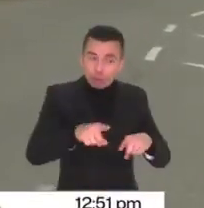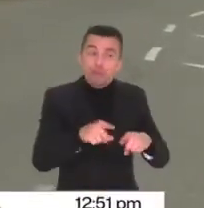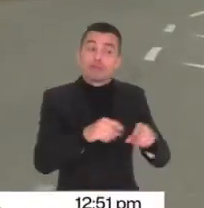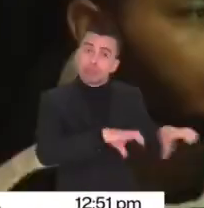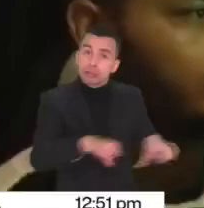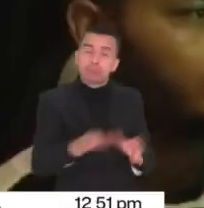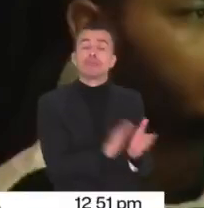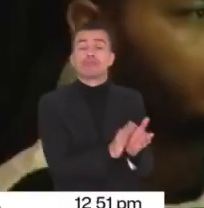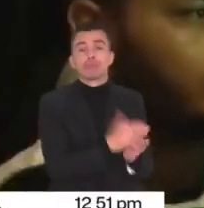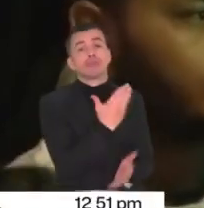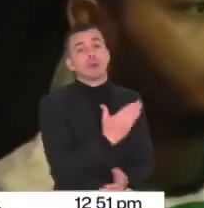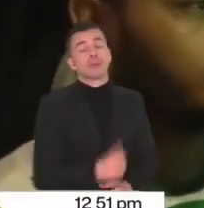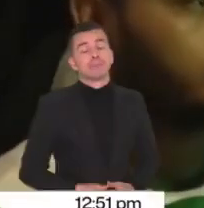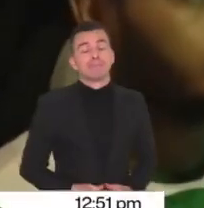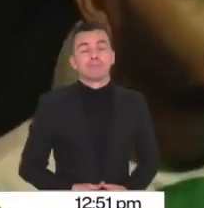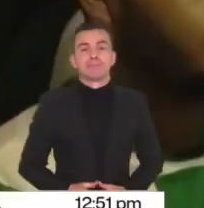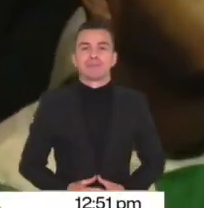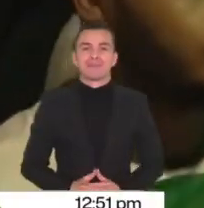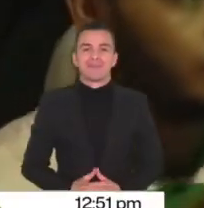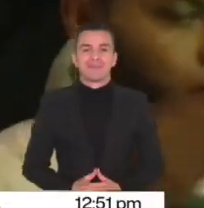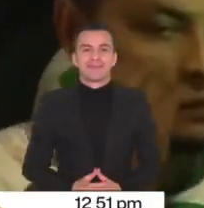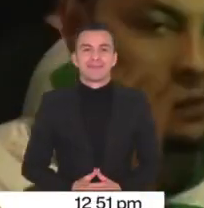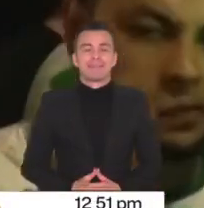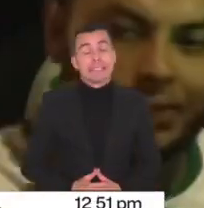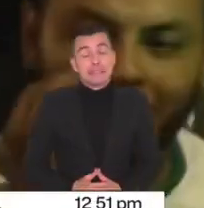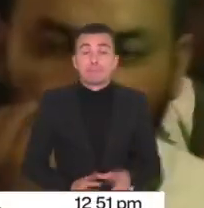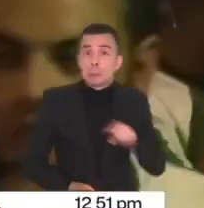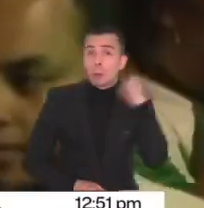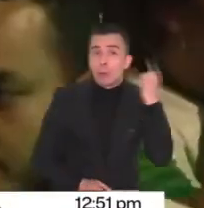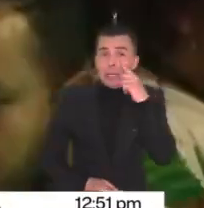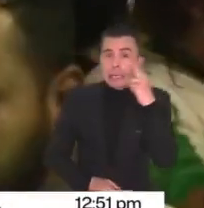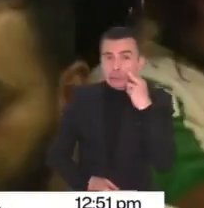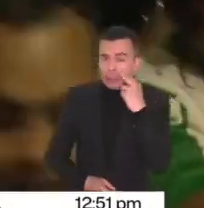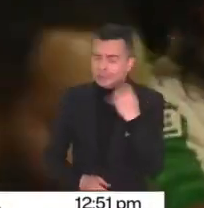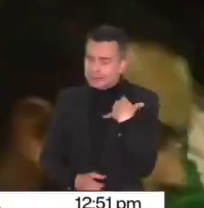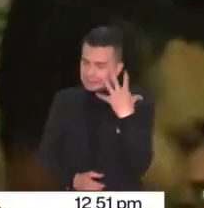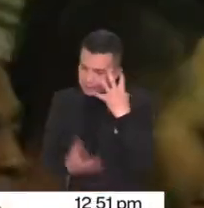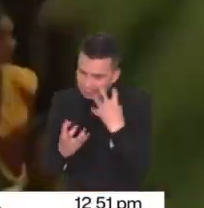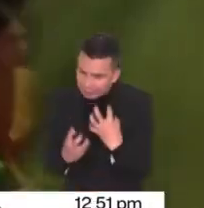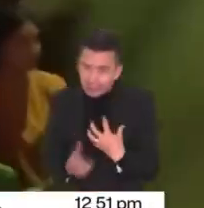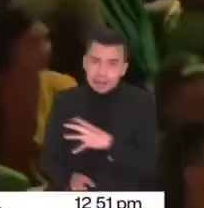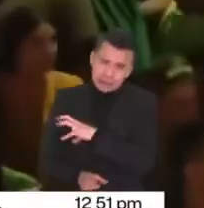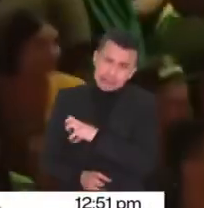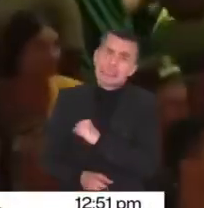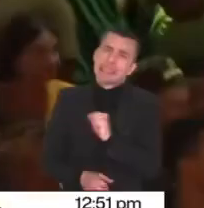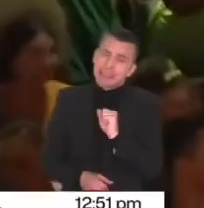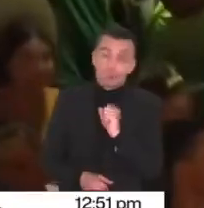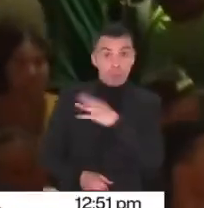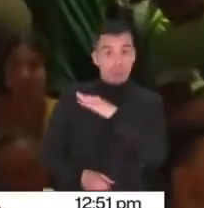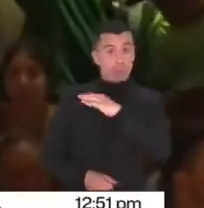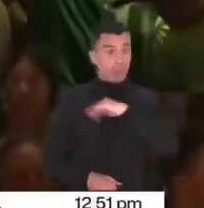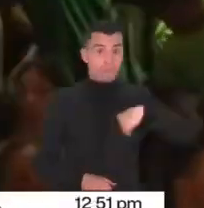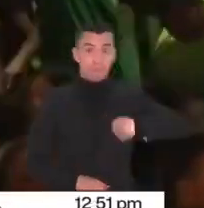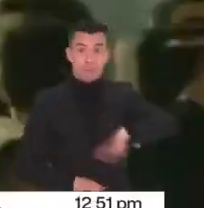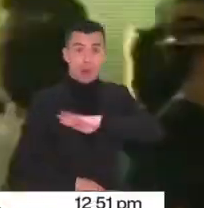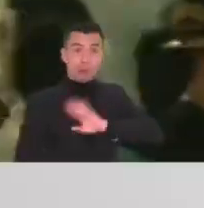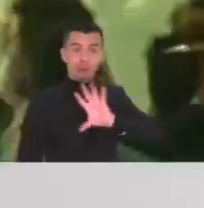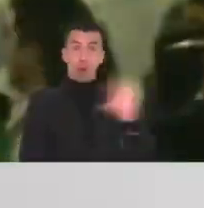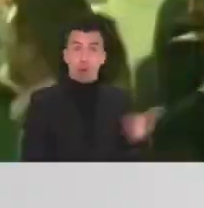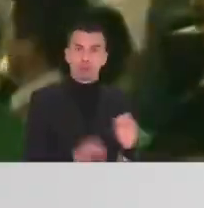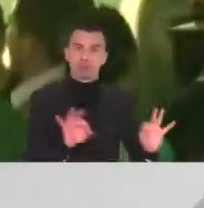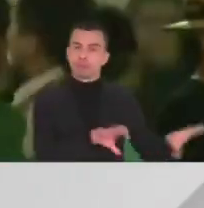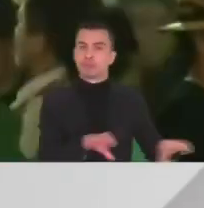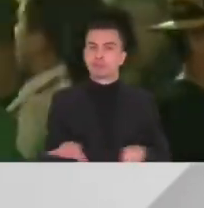colombiano. A pesar de la derrota y la tristeza de los hinchas de Nacional, los paisas dieron ejemplo en la final